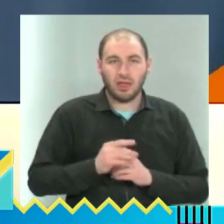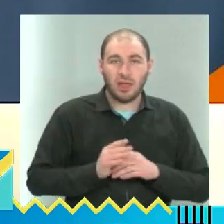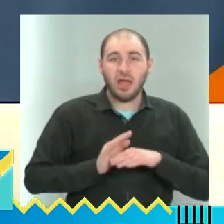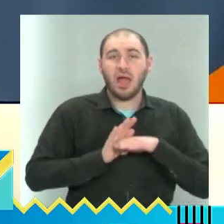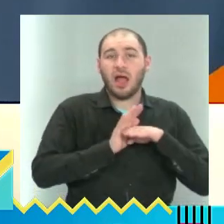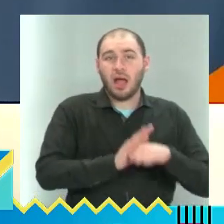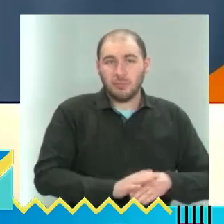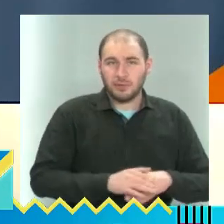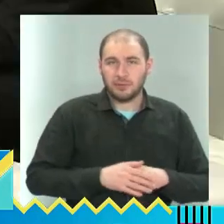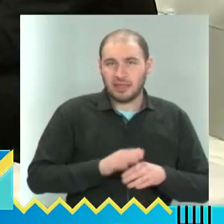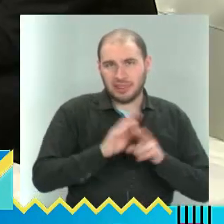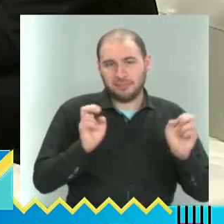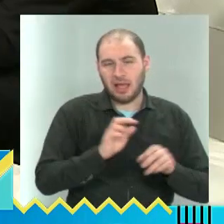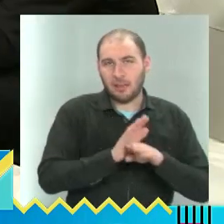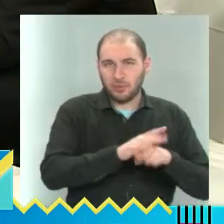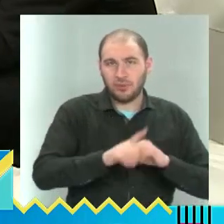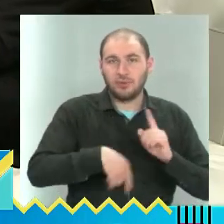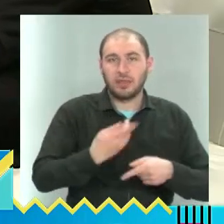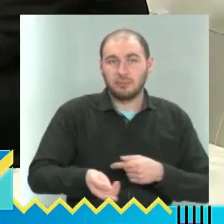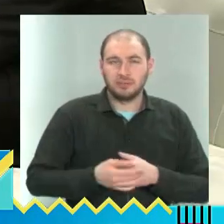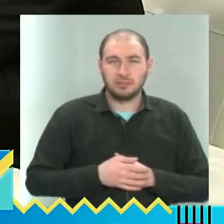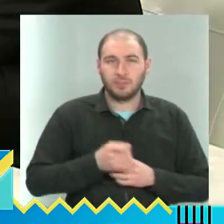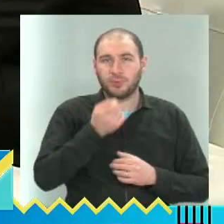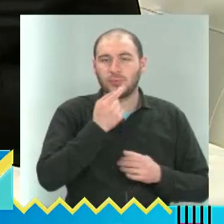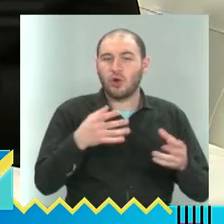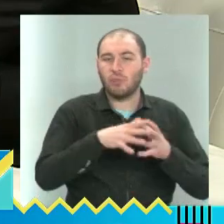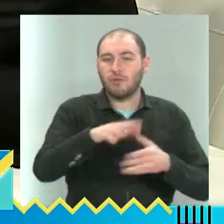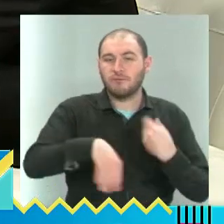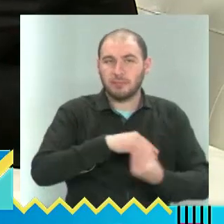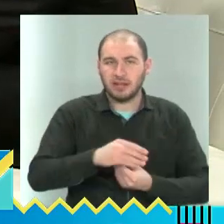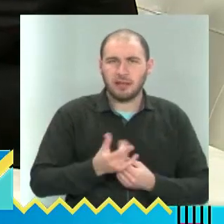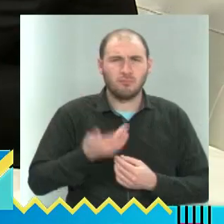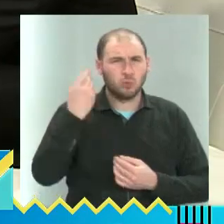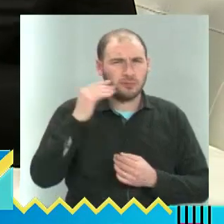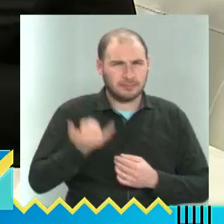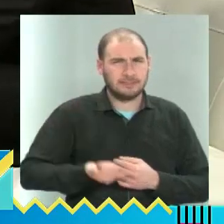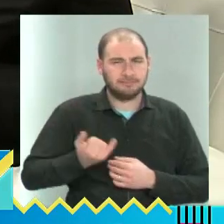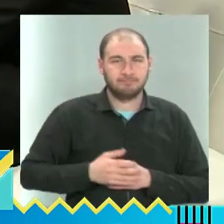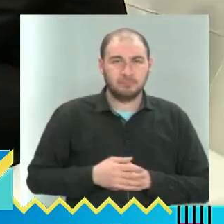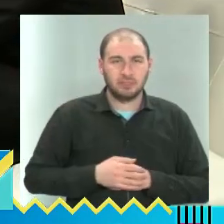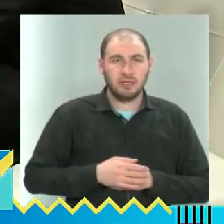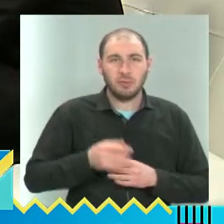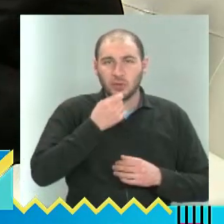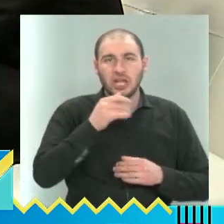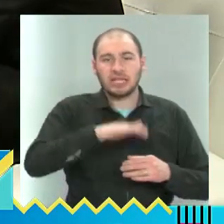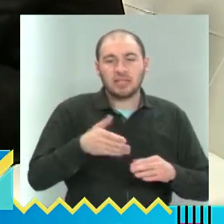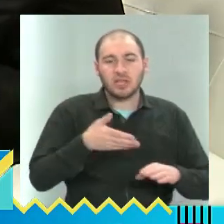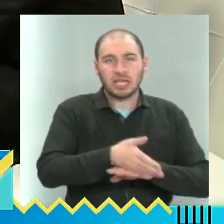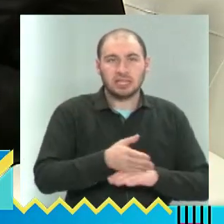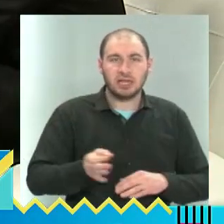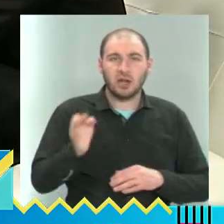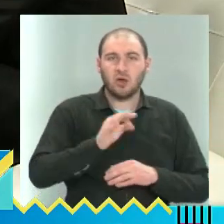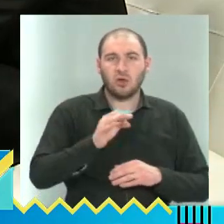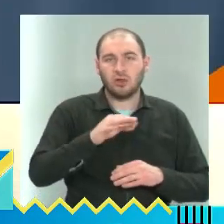respaldar ese tema. Después, si son grupos familiares, que muchas veces sucede, que ingresan con niños